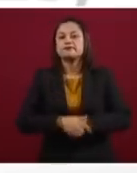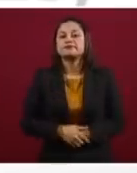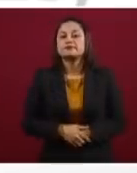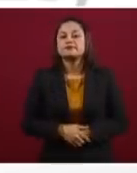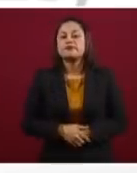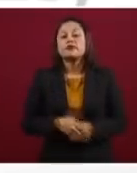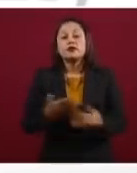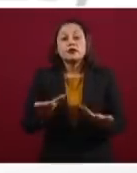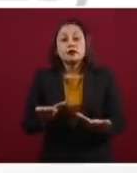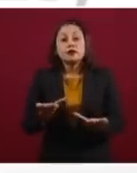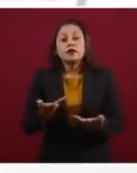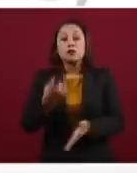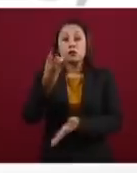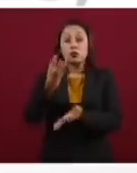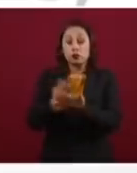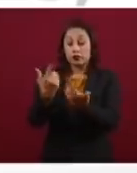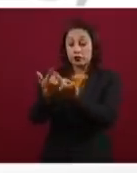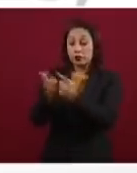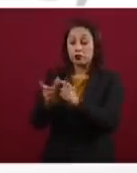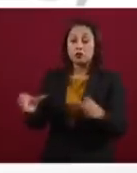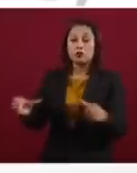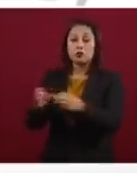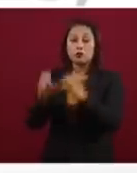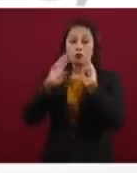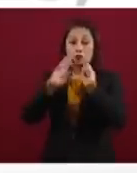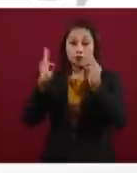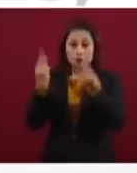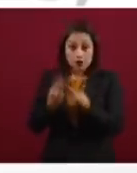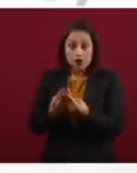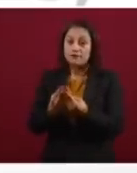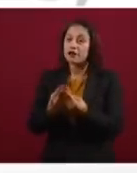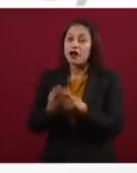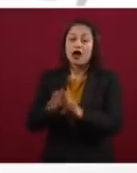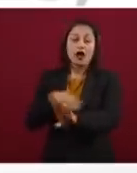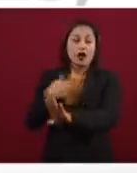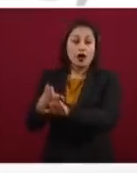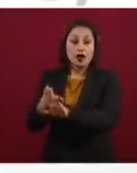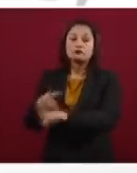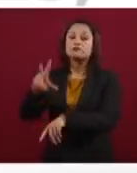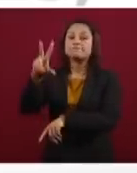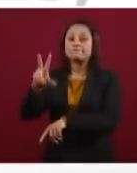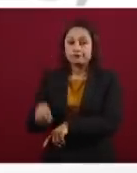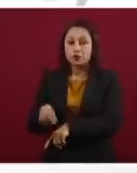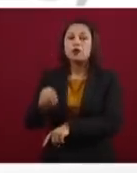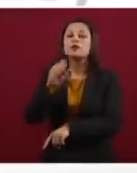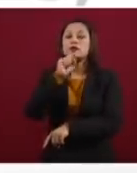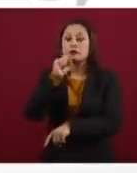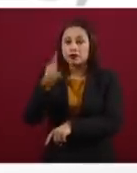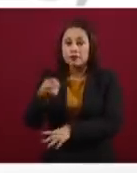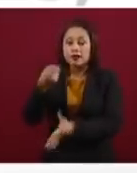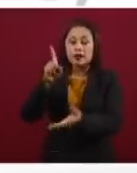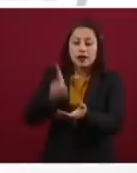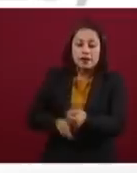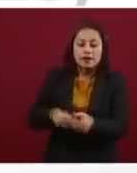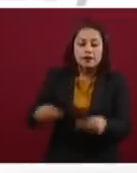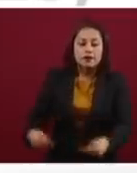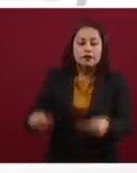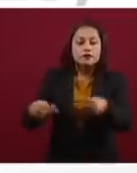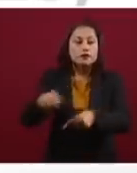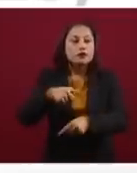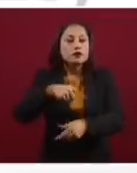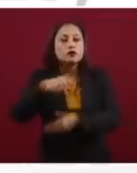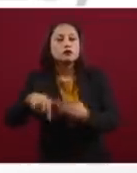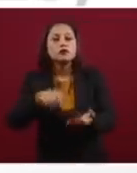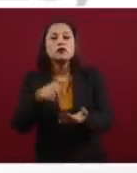combatir a las organizaciones delictivas sino también combatir este mercado de consumidores y por